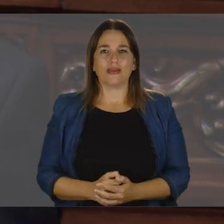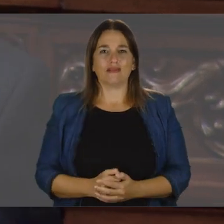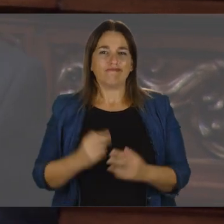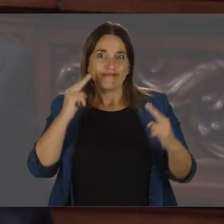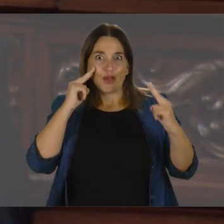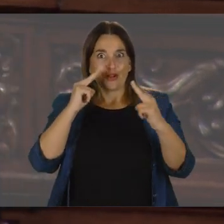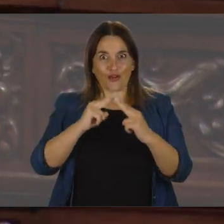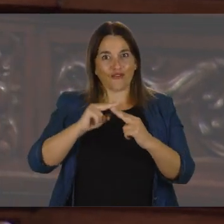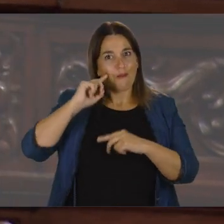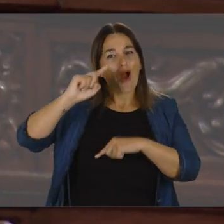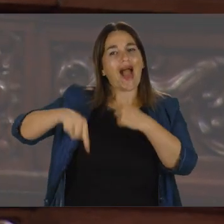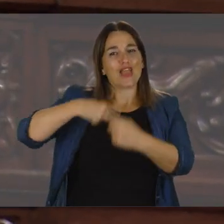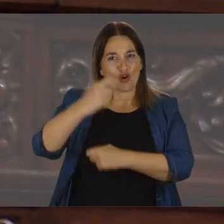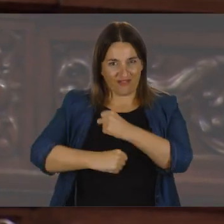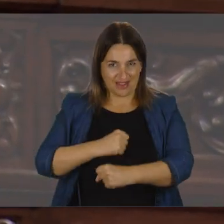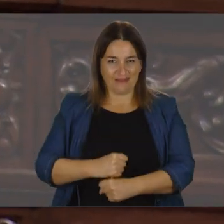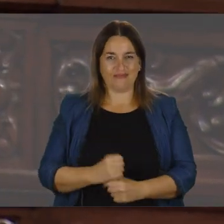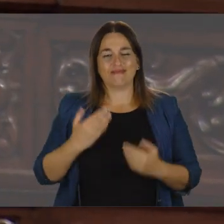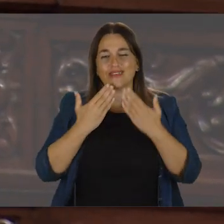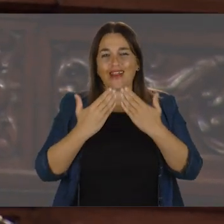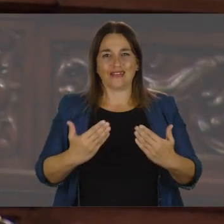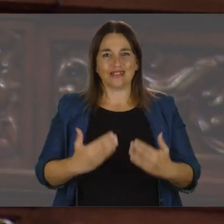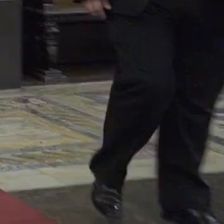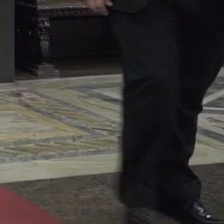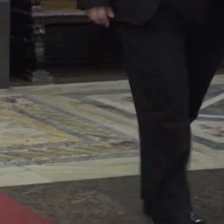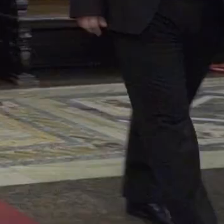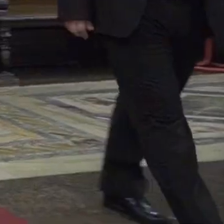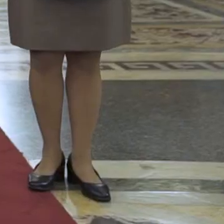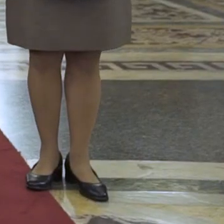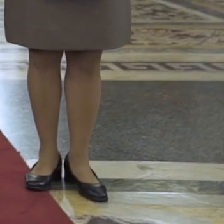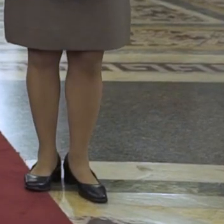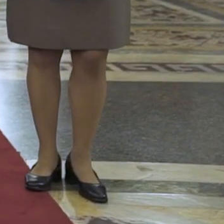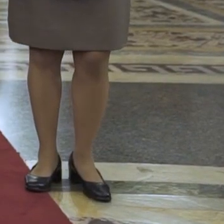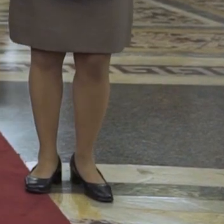por los que vendrán. Nos estamos viendo aquí el año que viene. Muchas gracias.